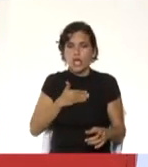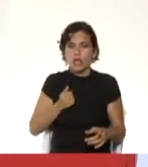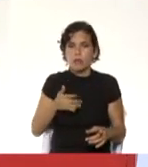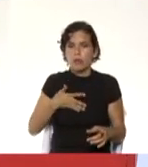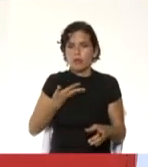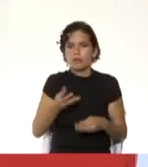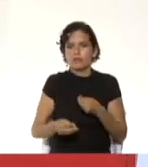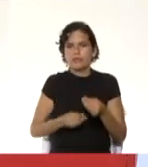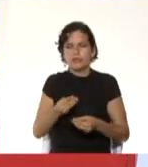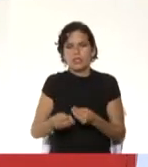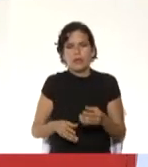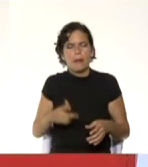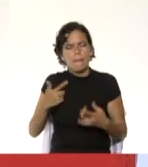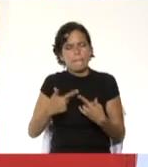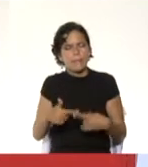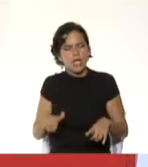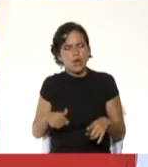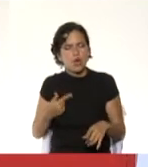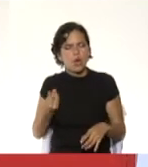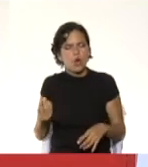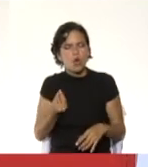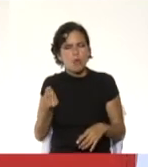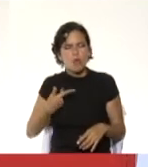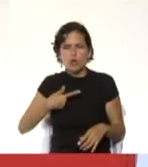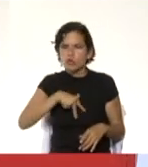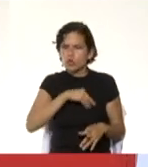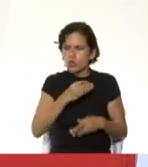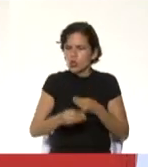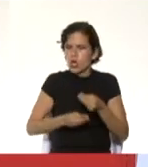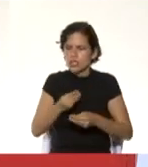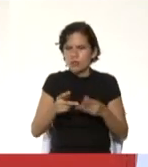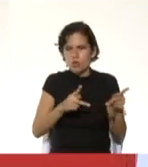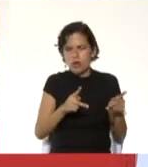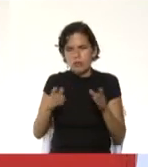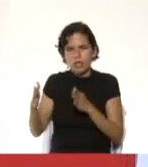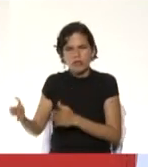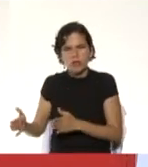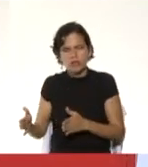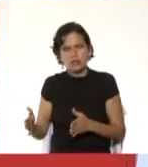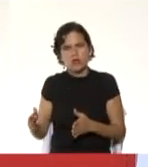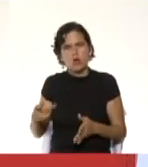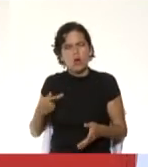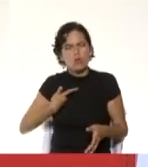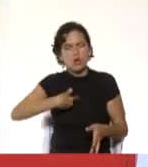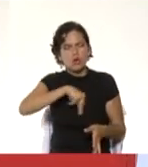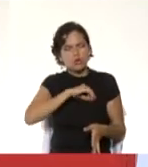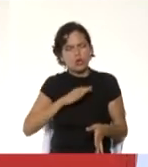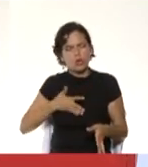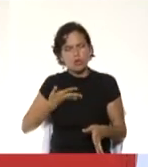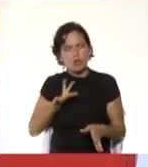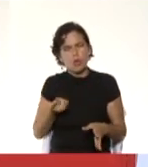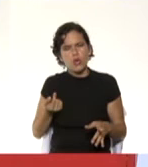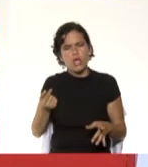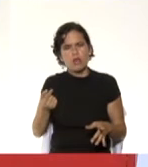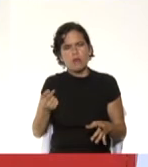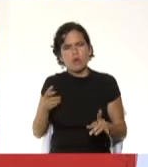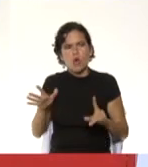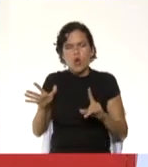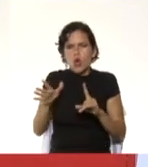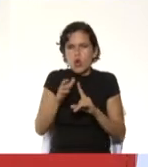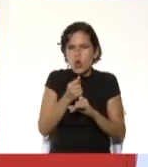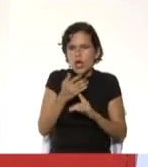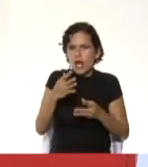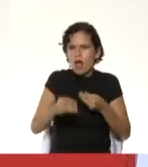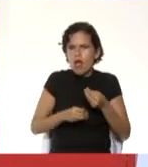cumplirlos. Pero ¿cómo nosotros elaboramos una planificación? ¿Cómo nosotros podemos lograr llevar a cabo